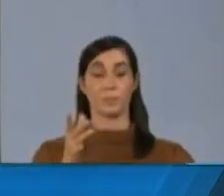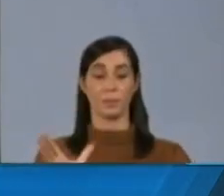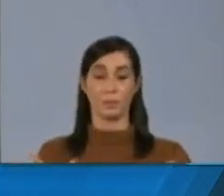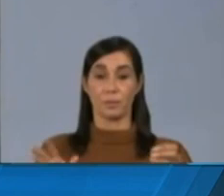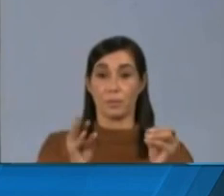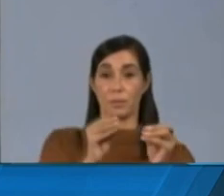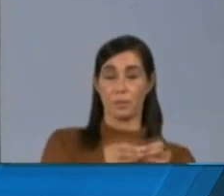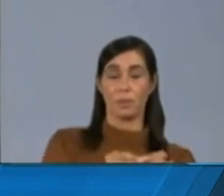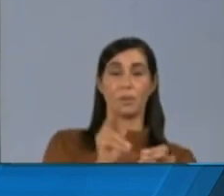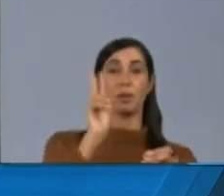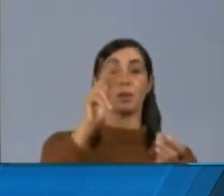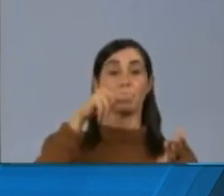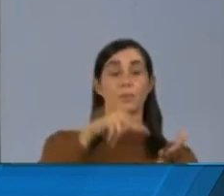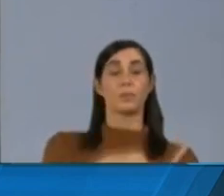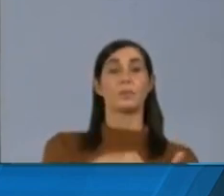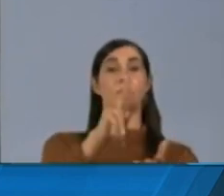de